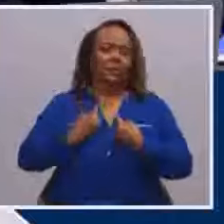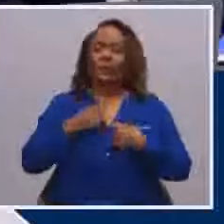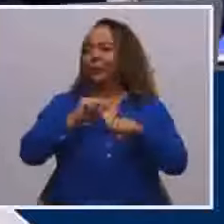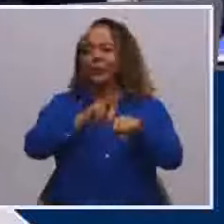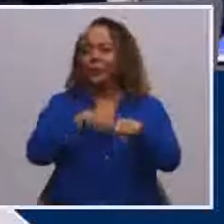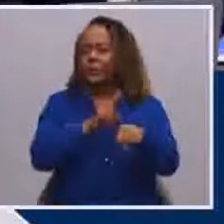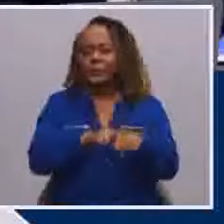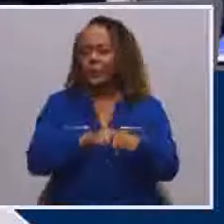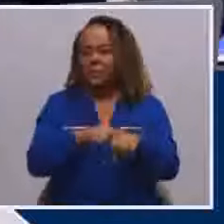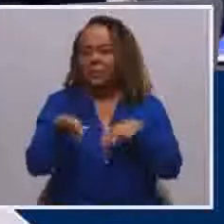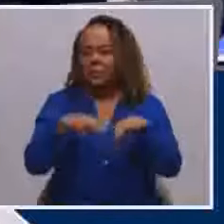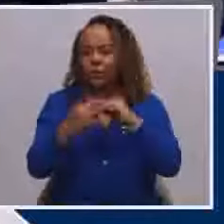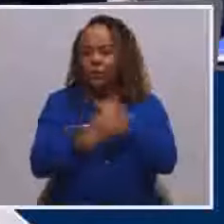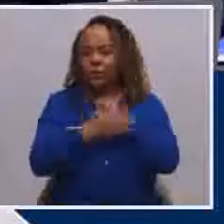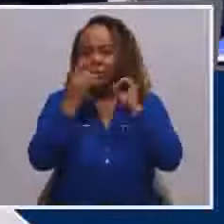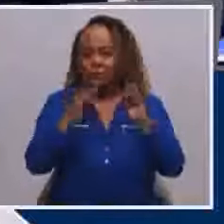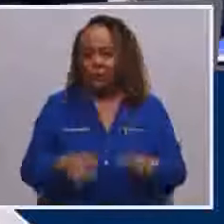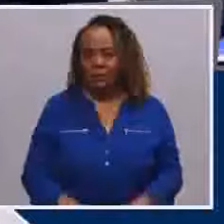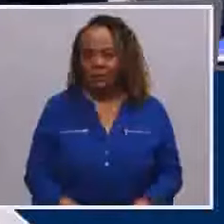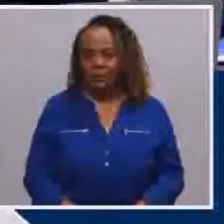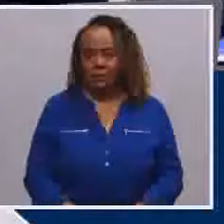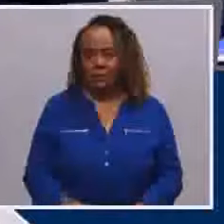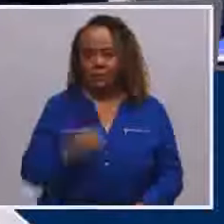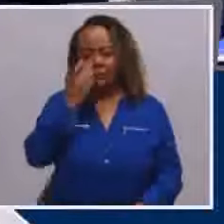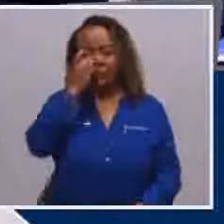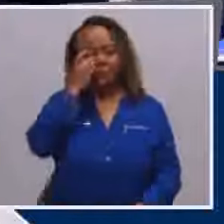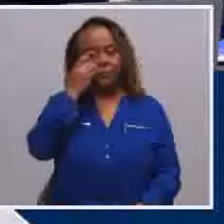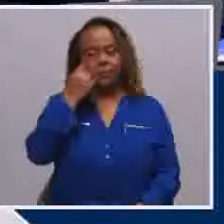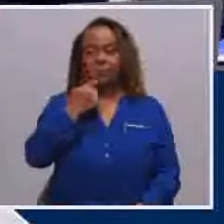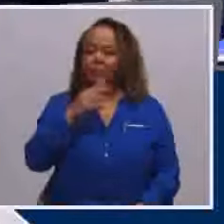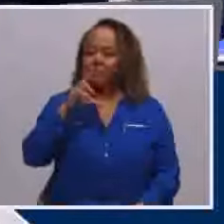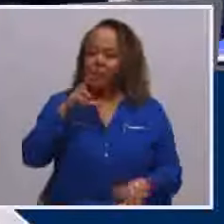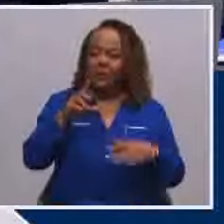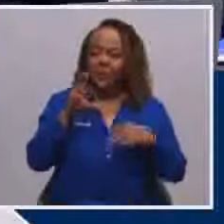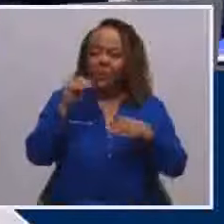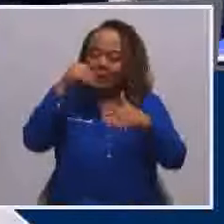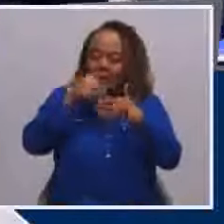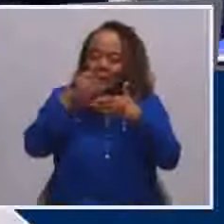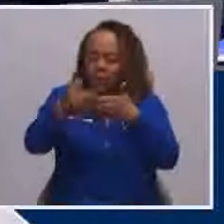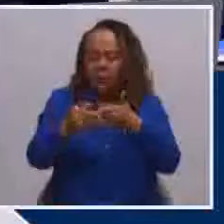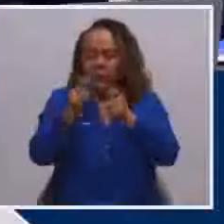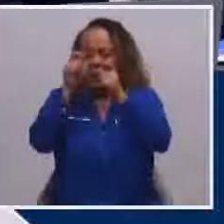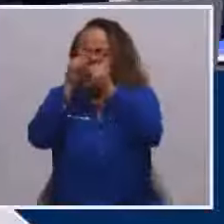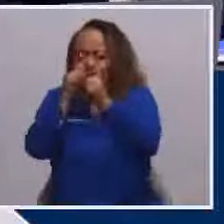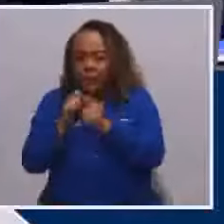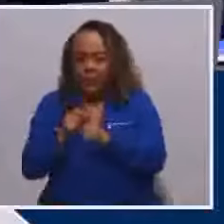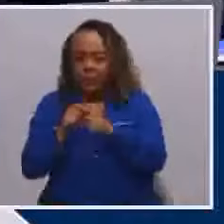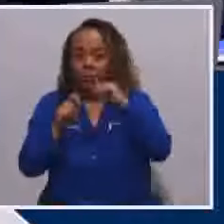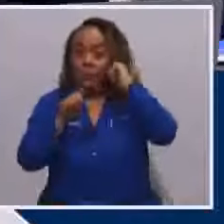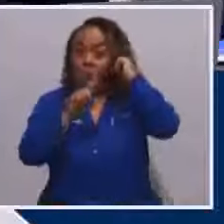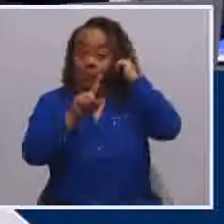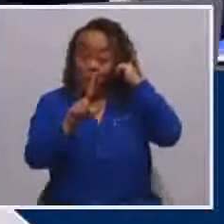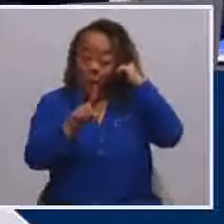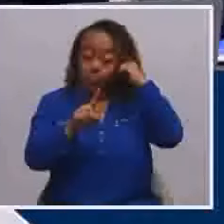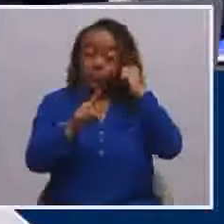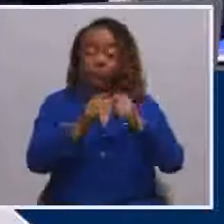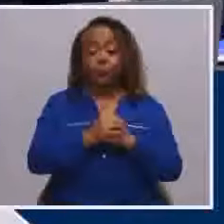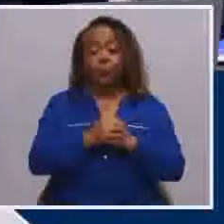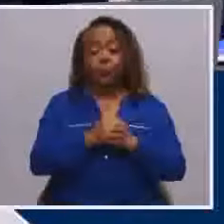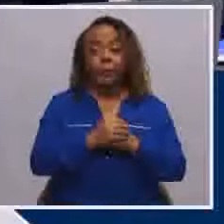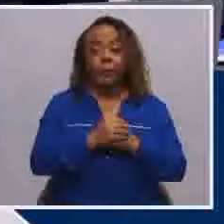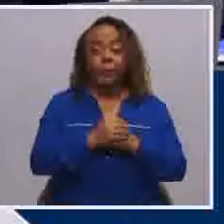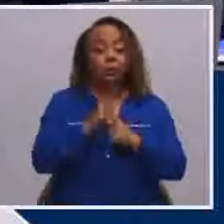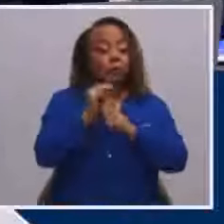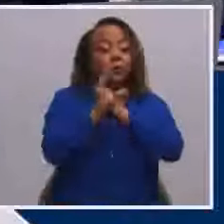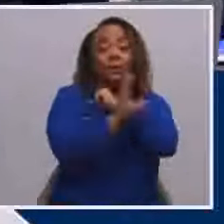los actos racistas condenemos losos vehementemente y después entremos a la particularidad del caso pero ojo con corrernos de no